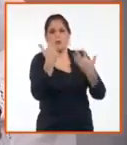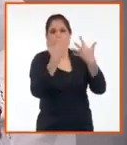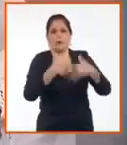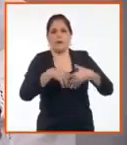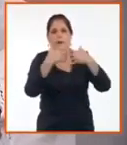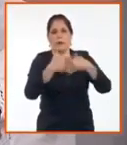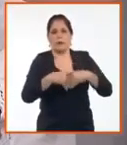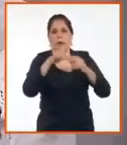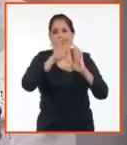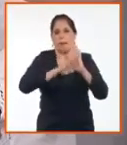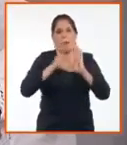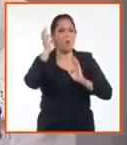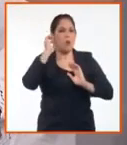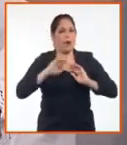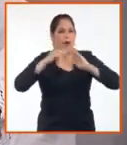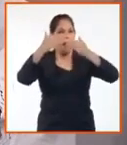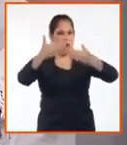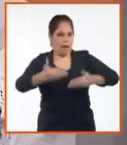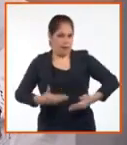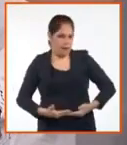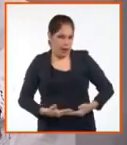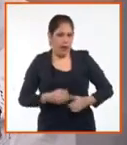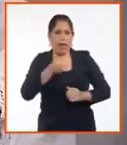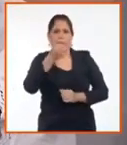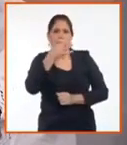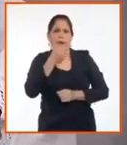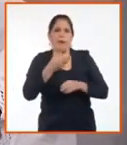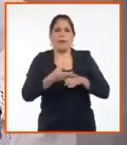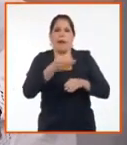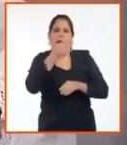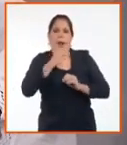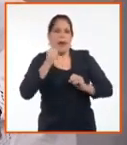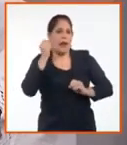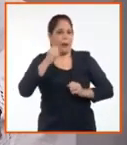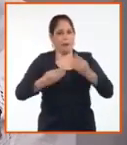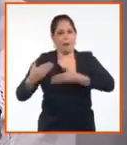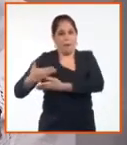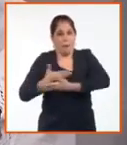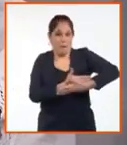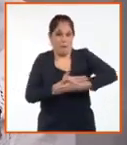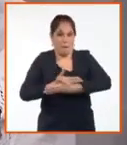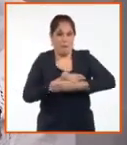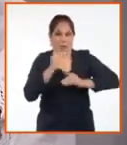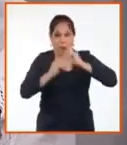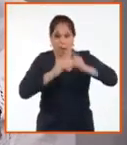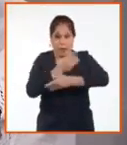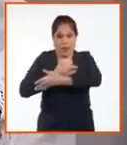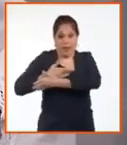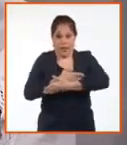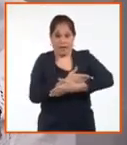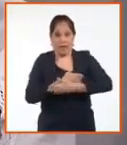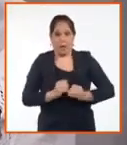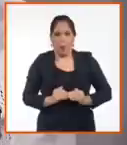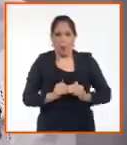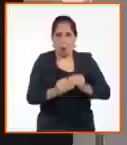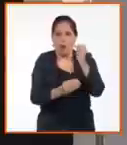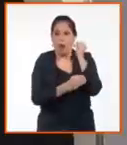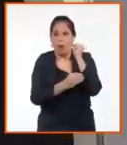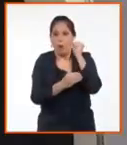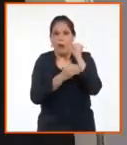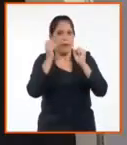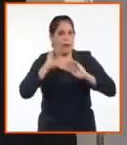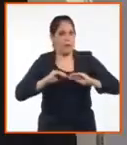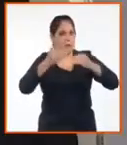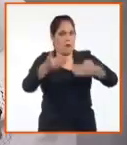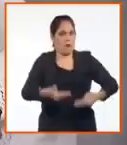programa materno-infantil que esas son las tabletas prenatales un medicamento fundamental además para las embarazadas por favor